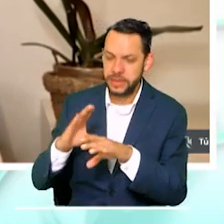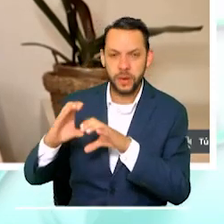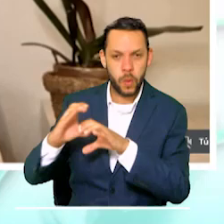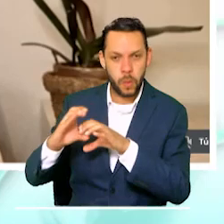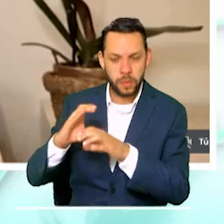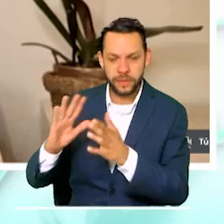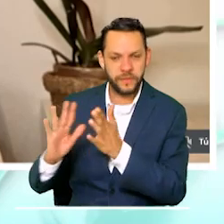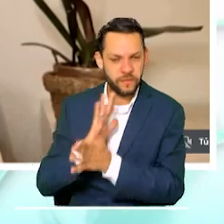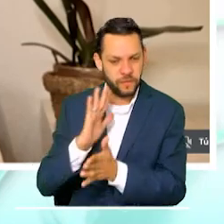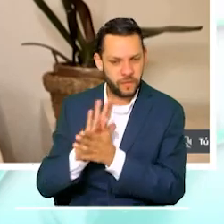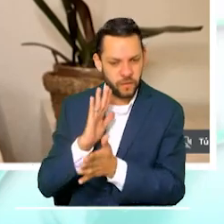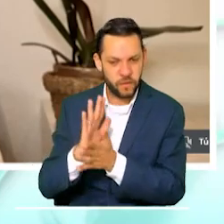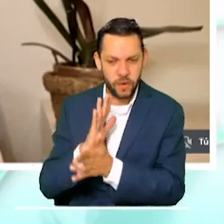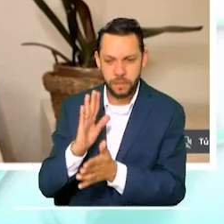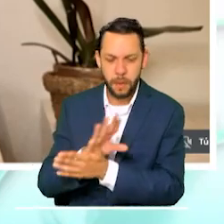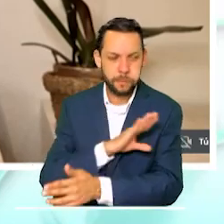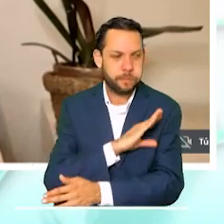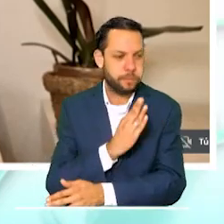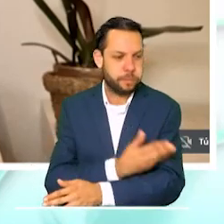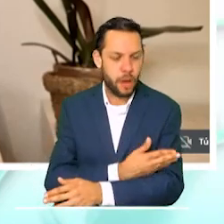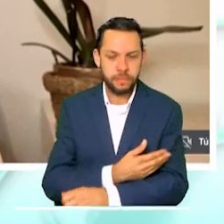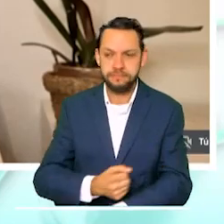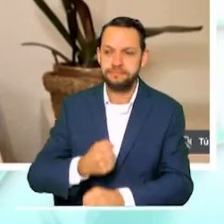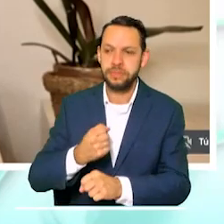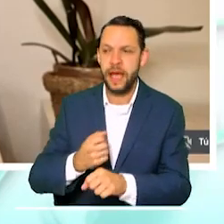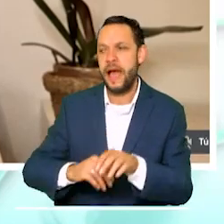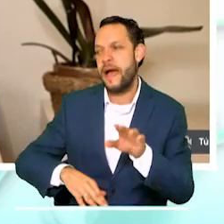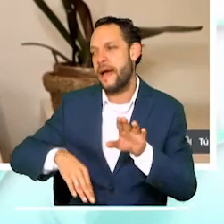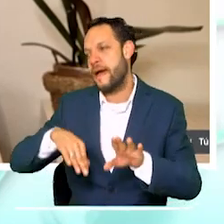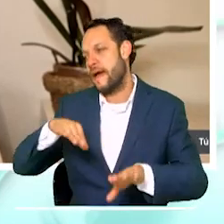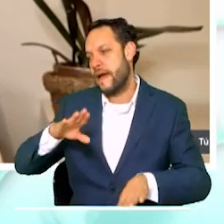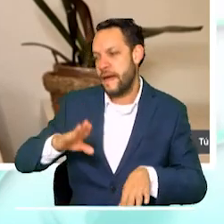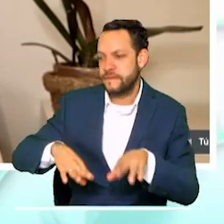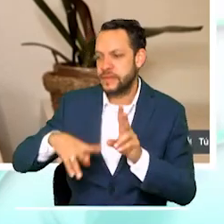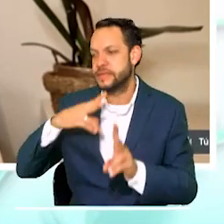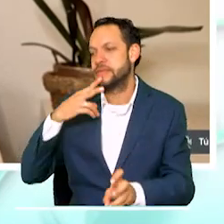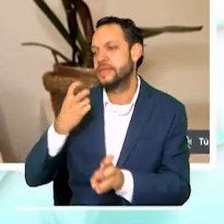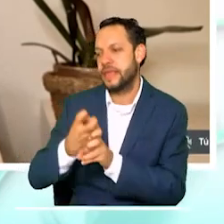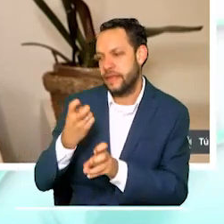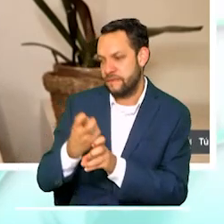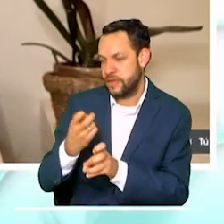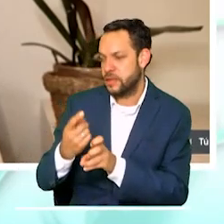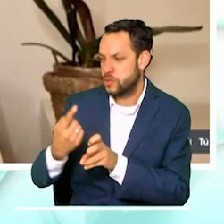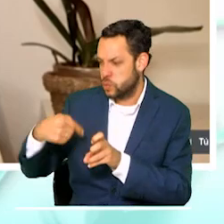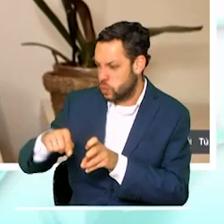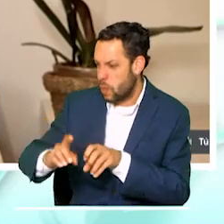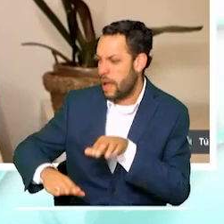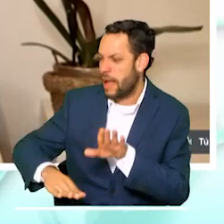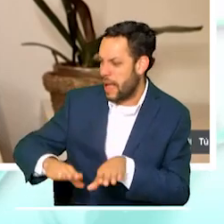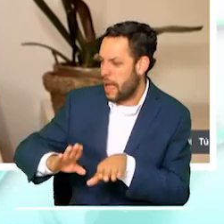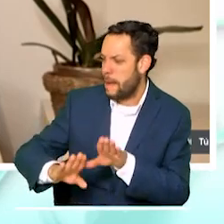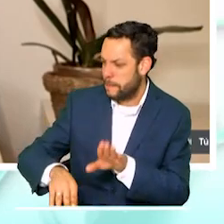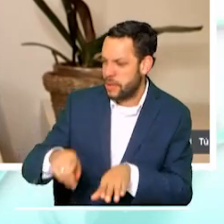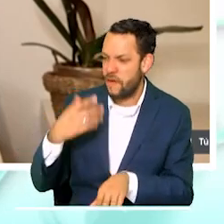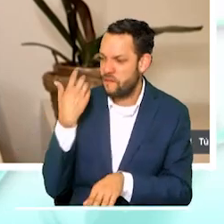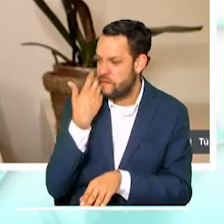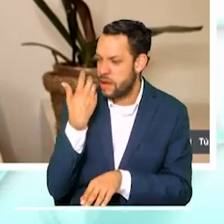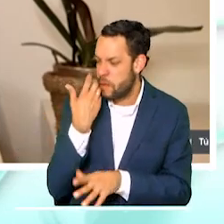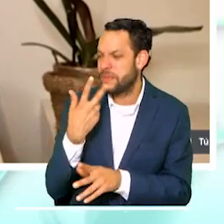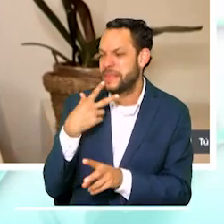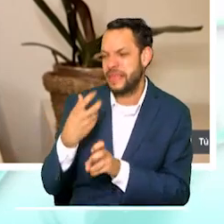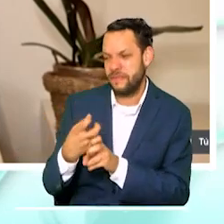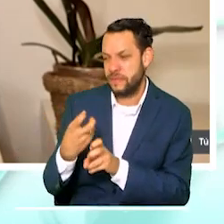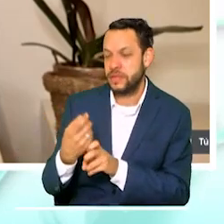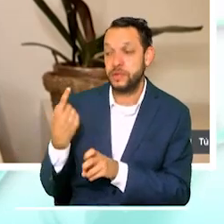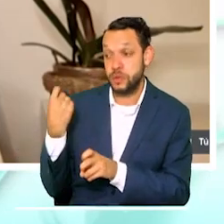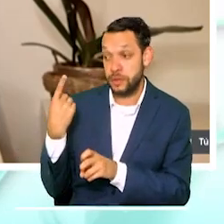sé cuánto también fue, digamos, difícil tu camino, tu situación personal. Gracias. Y en este